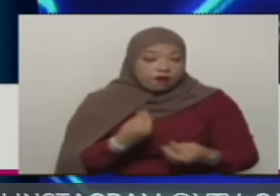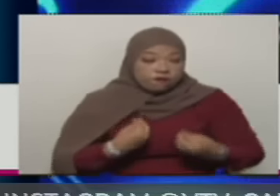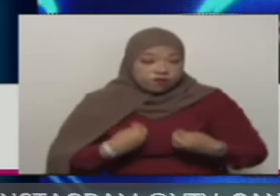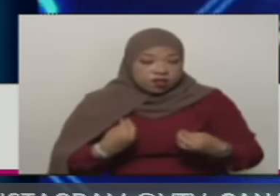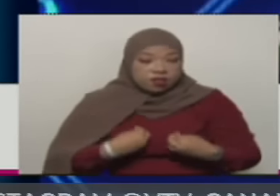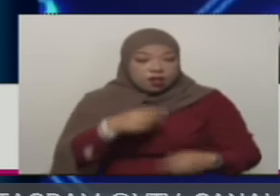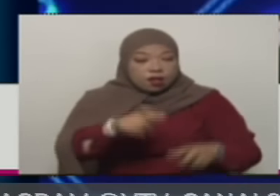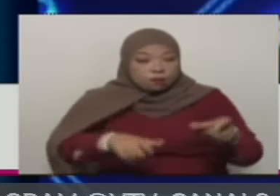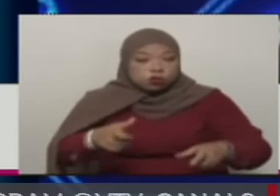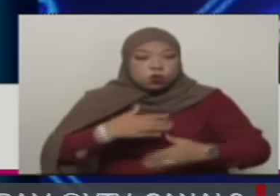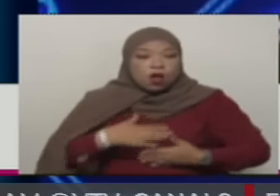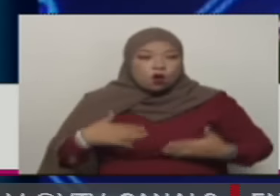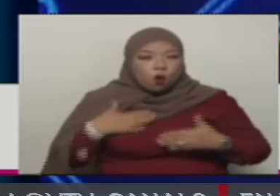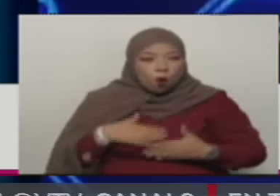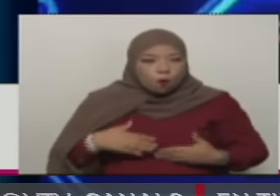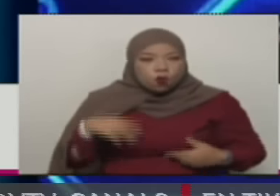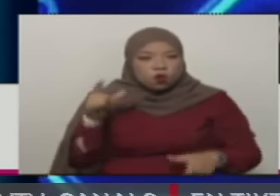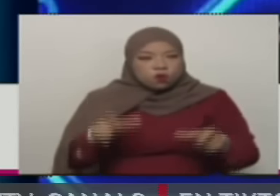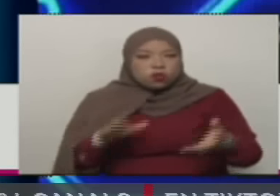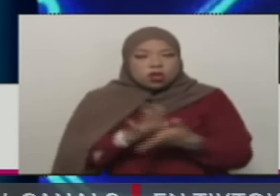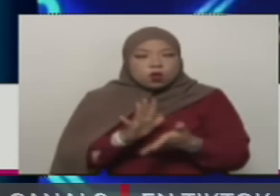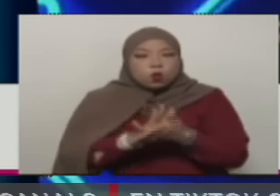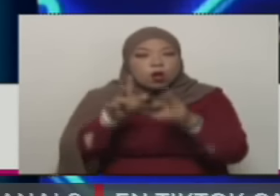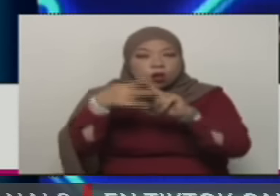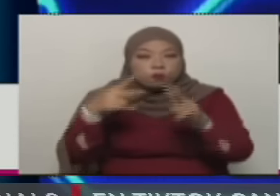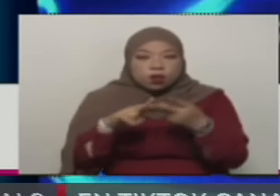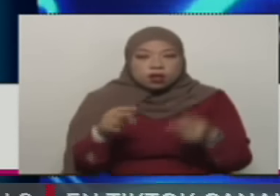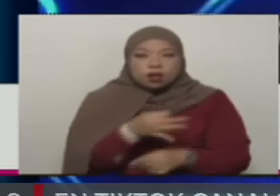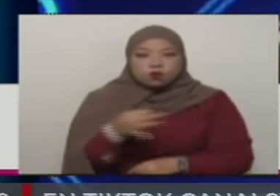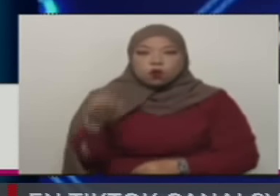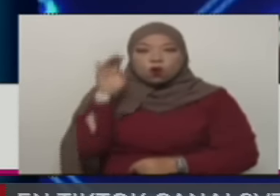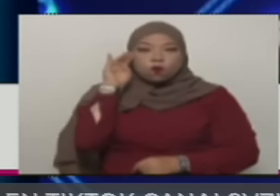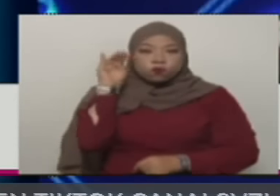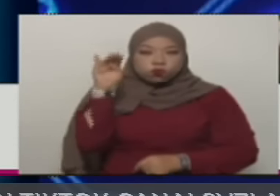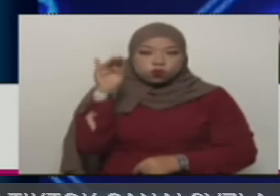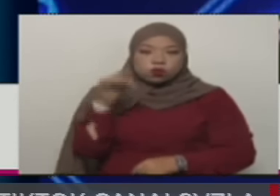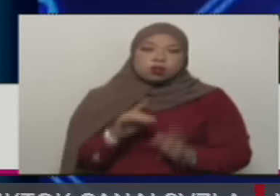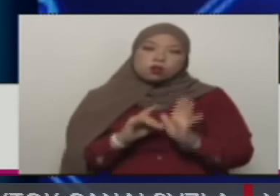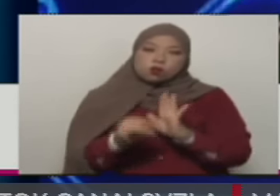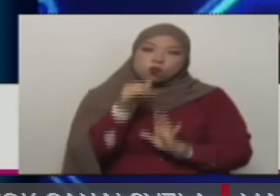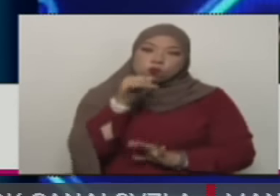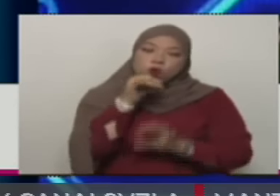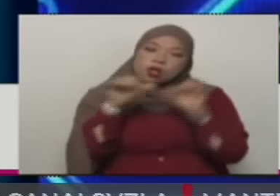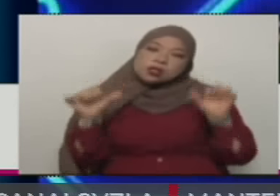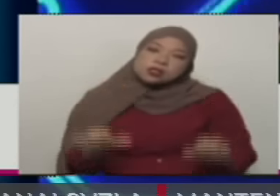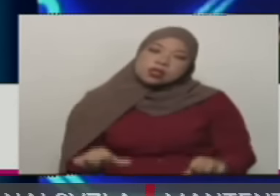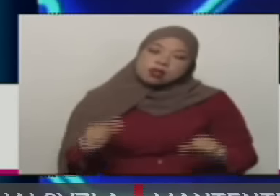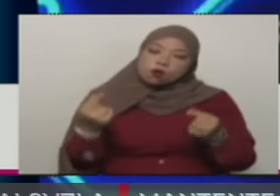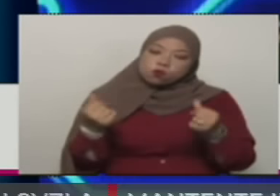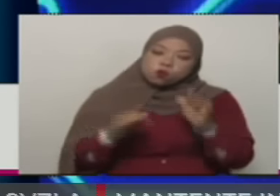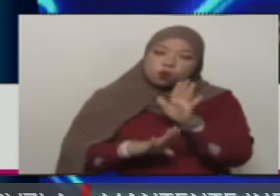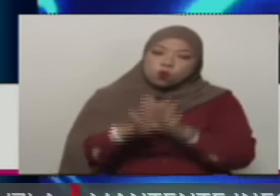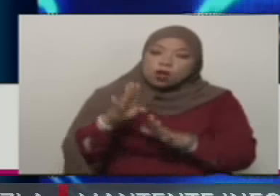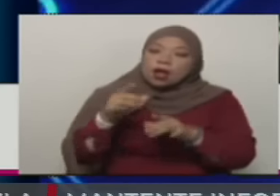nuestro país. Y si hemos tomado el camino correcto del desarrollo de un modelo económico